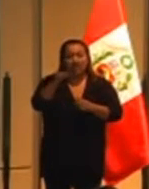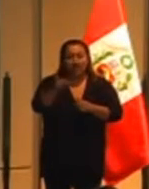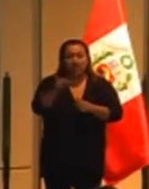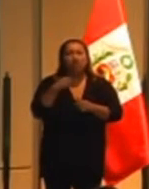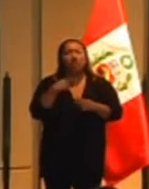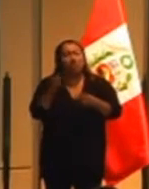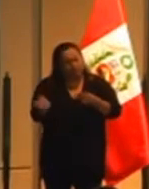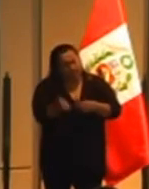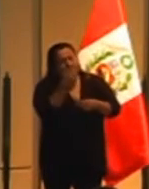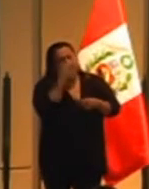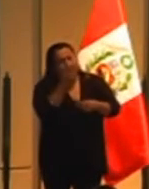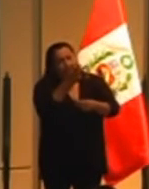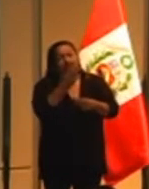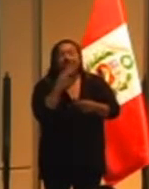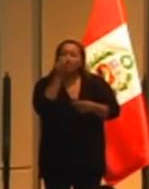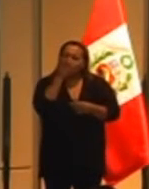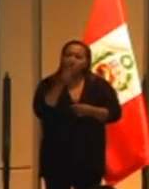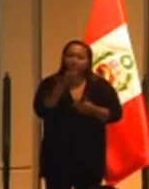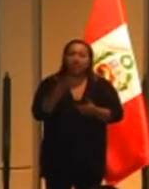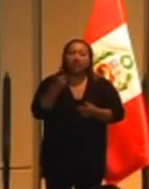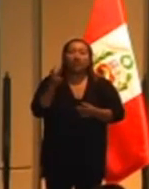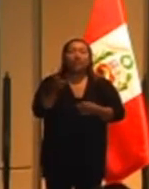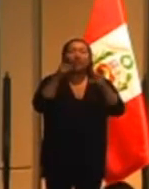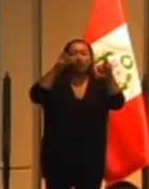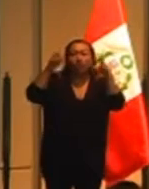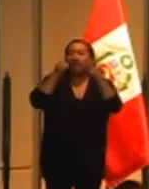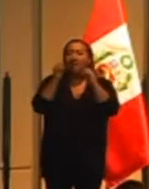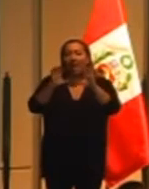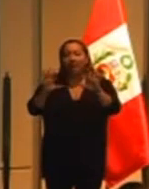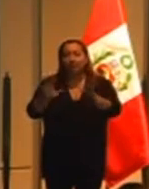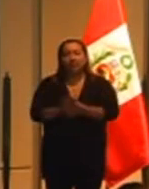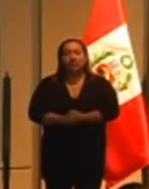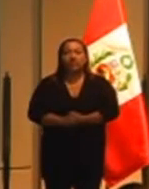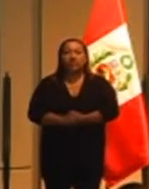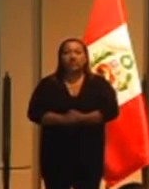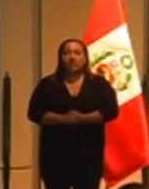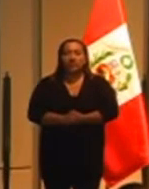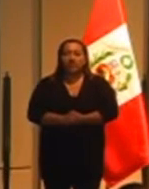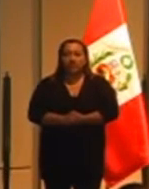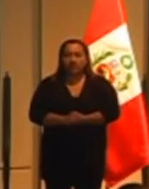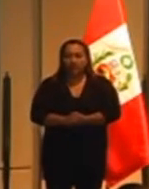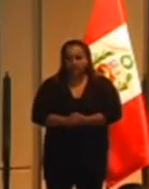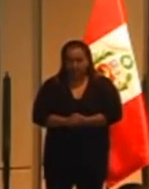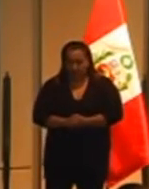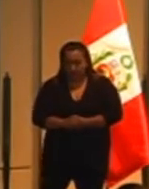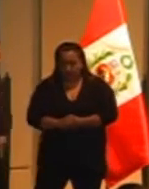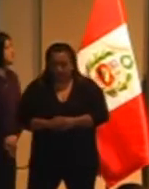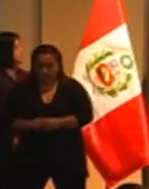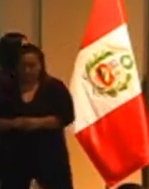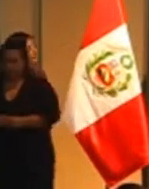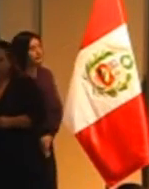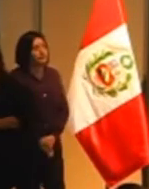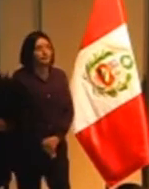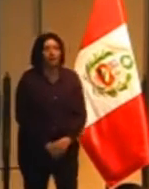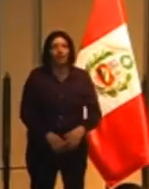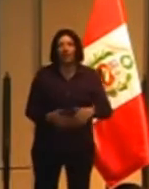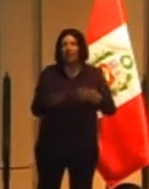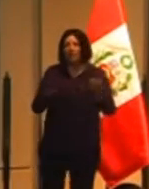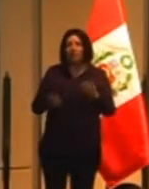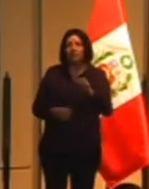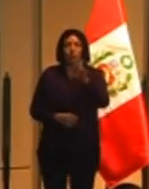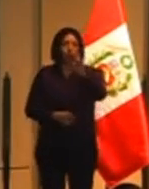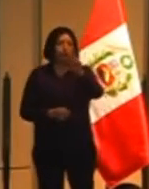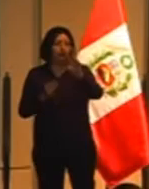las recomiendo, vayan a verla, disfruten, hay unas fotografías espectaculares. Rápidamente, en artes visuales tenemos